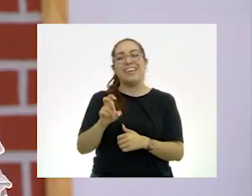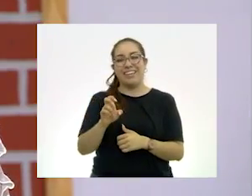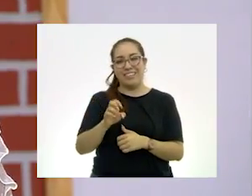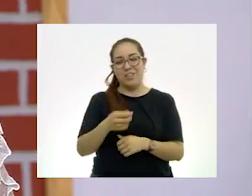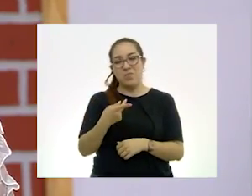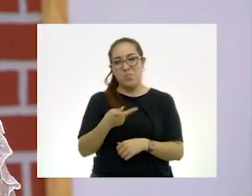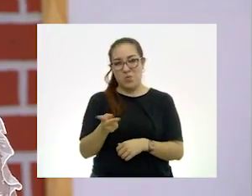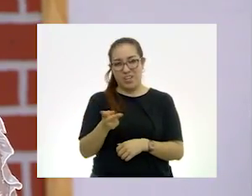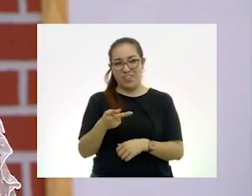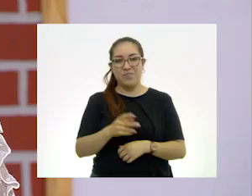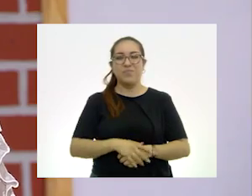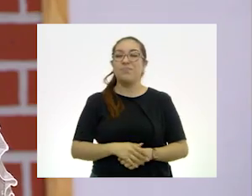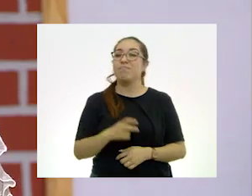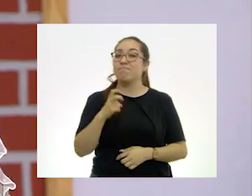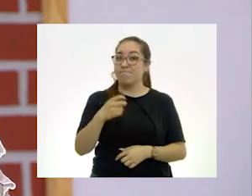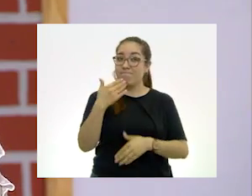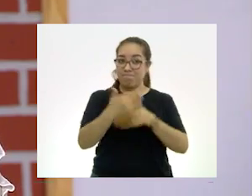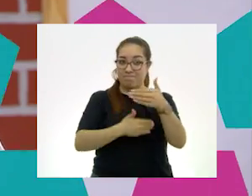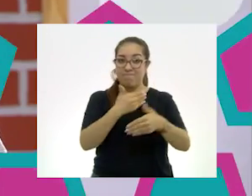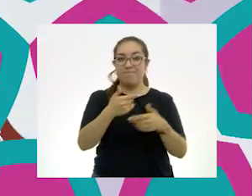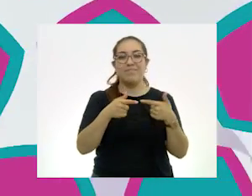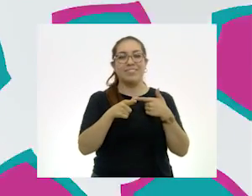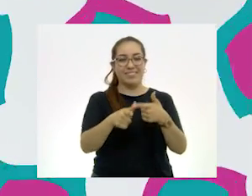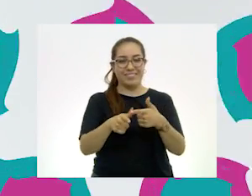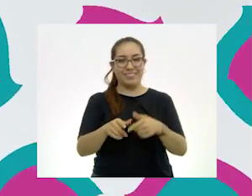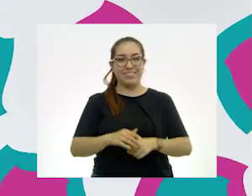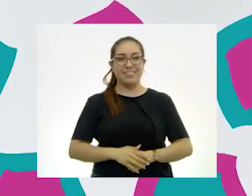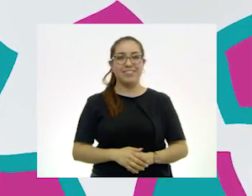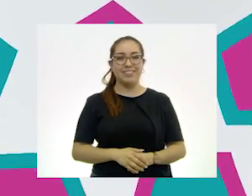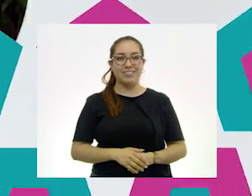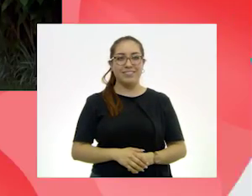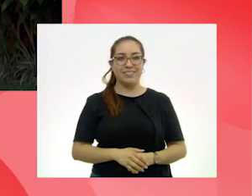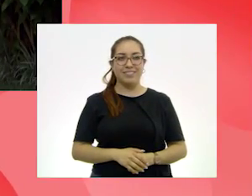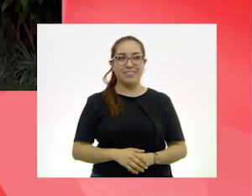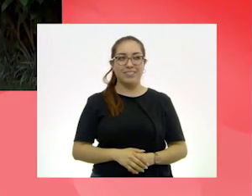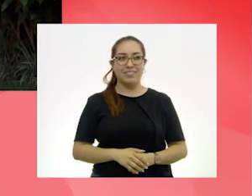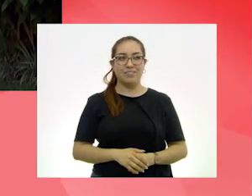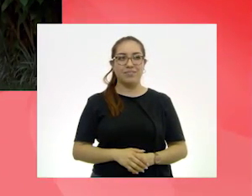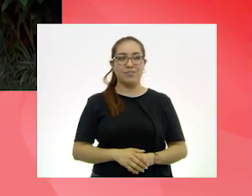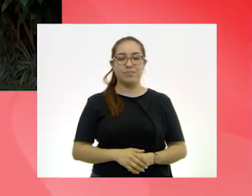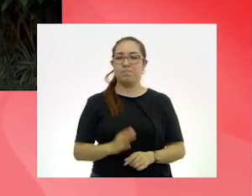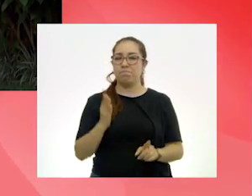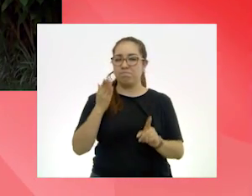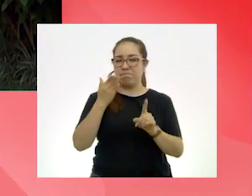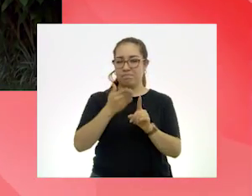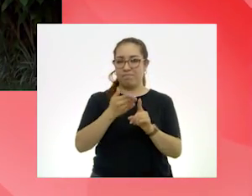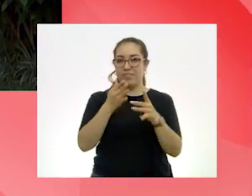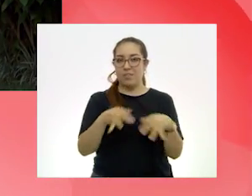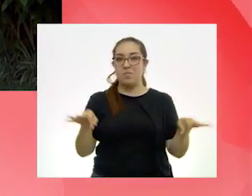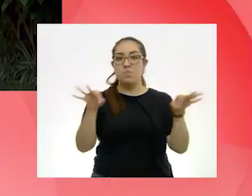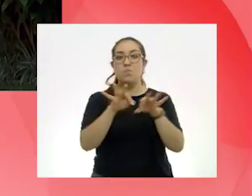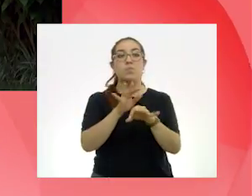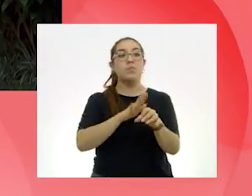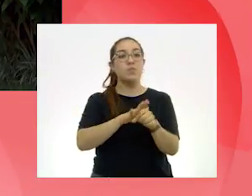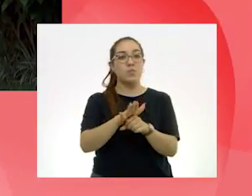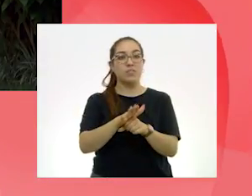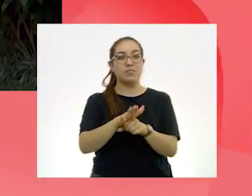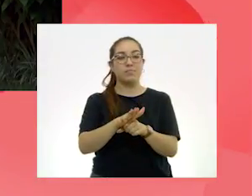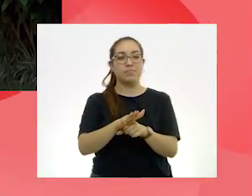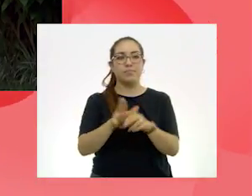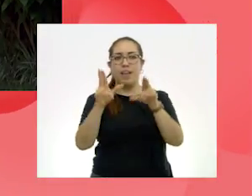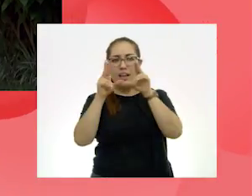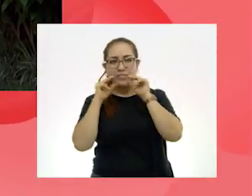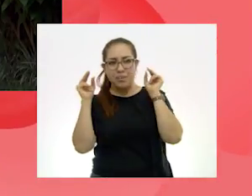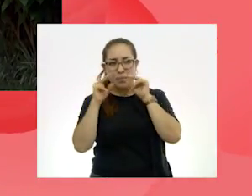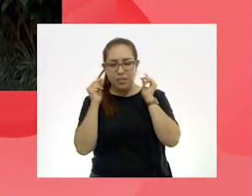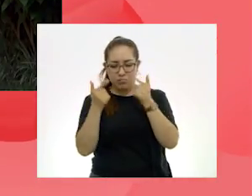Seguimos en Aprendiendo a Amar a México. El asunto está entonces en que los zapatistas